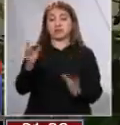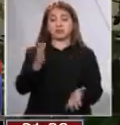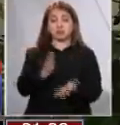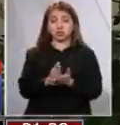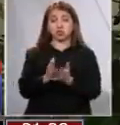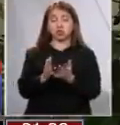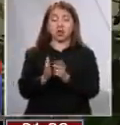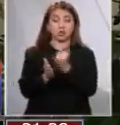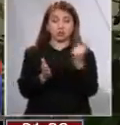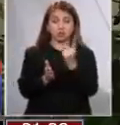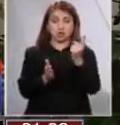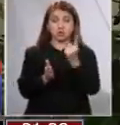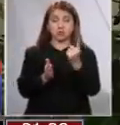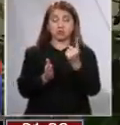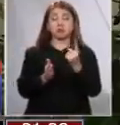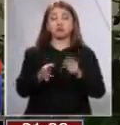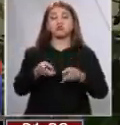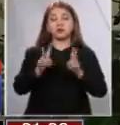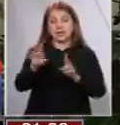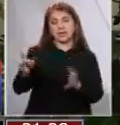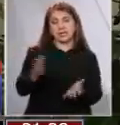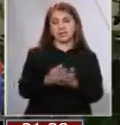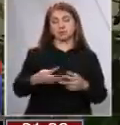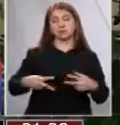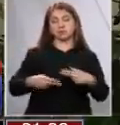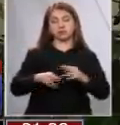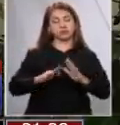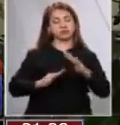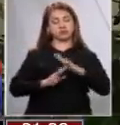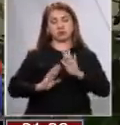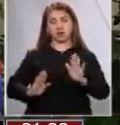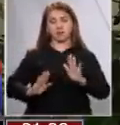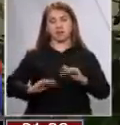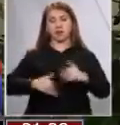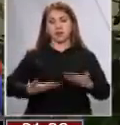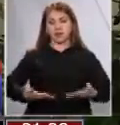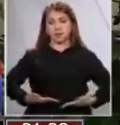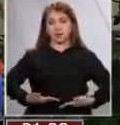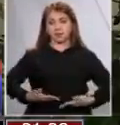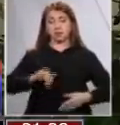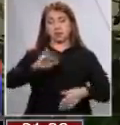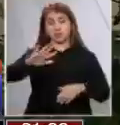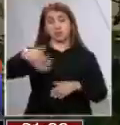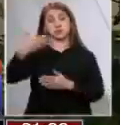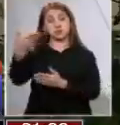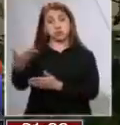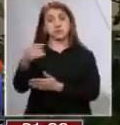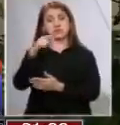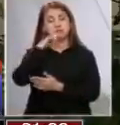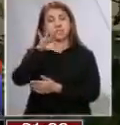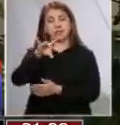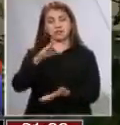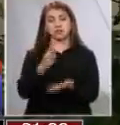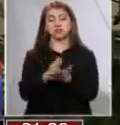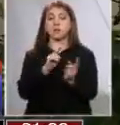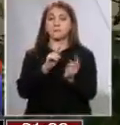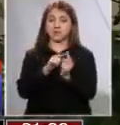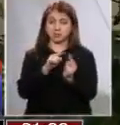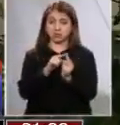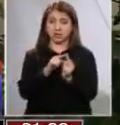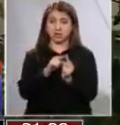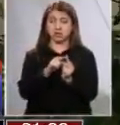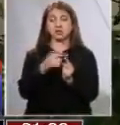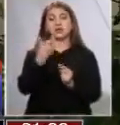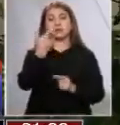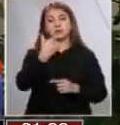una decisión de interrumpir el embarazo. Es decir, lo que viene después es la decisión personal y de